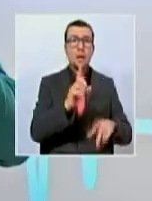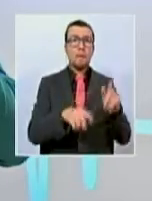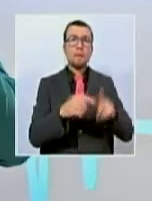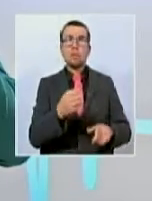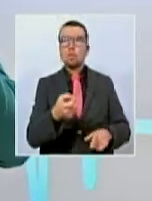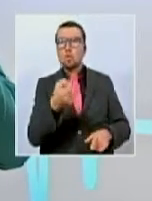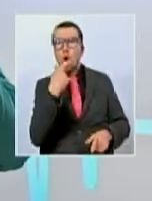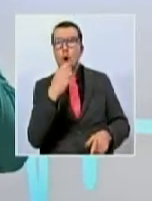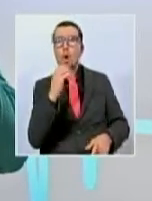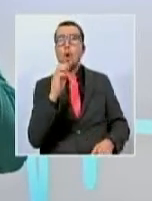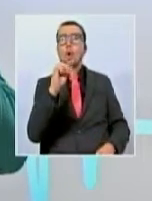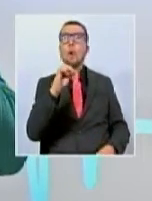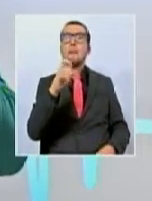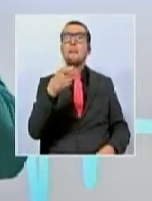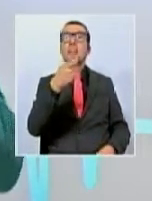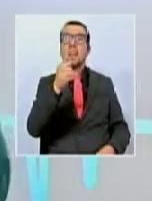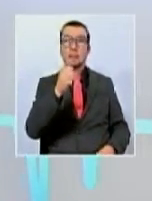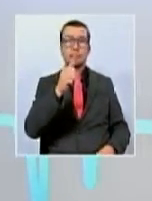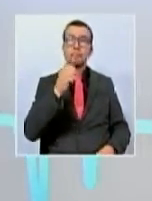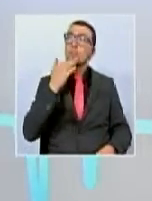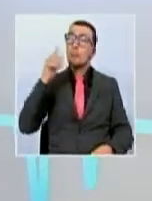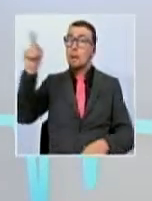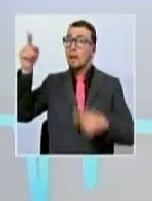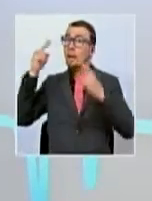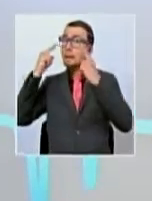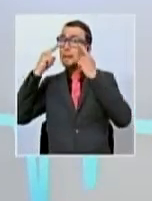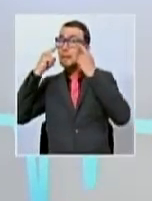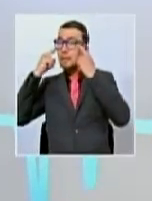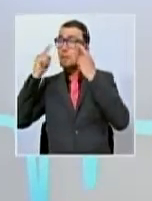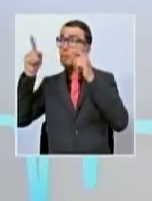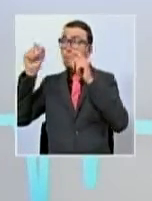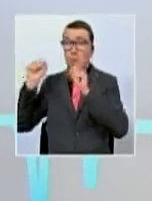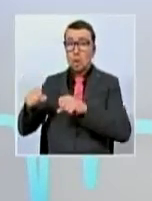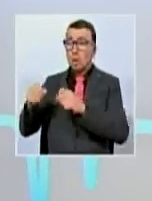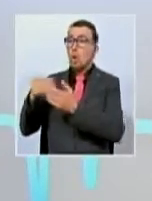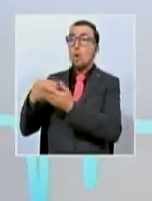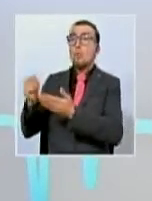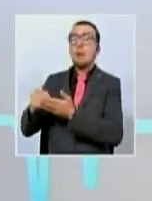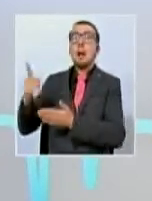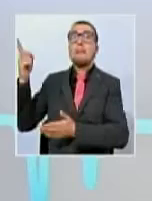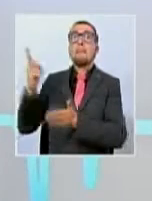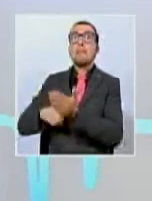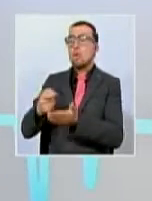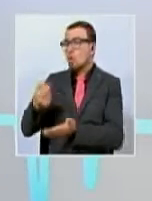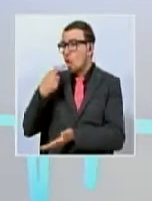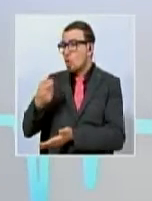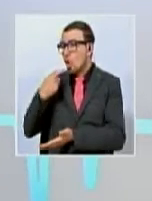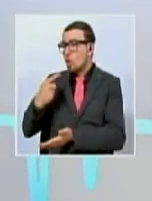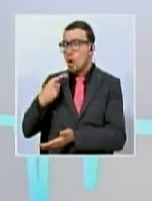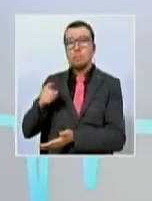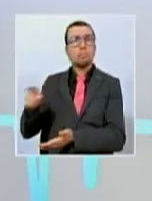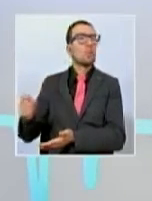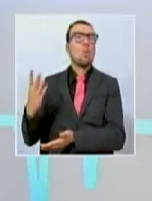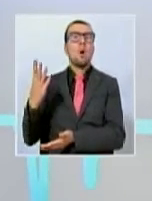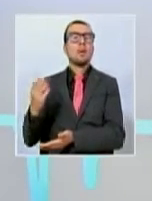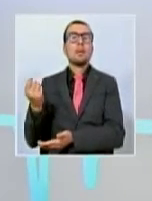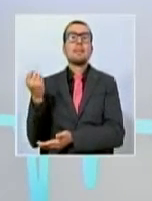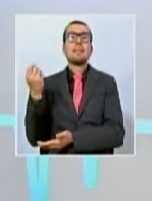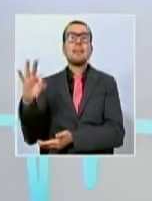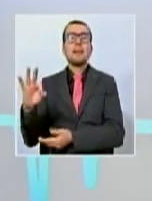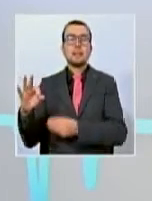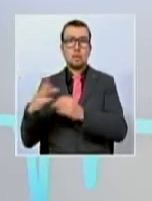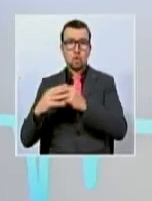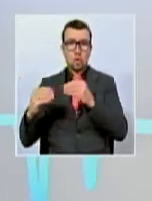omegas y resulta que en la China uno puede conseguir 1000 omegas, 1000 pepas de omegas por $13.